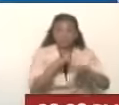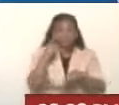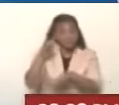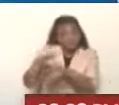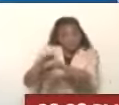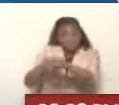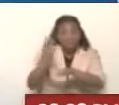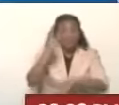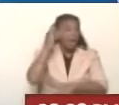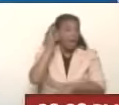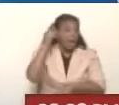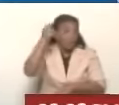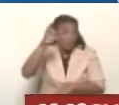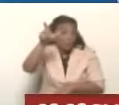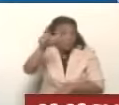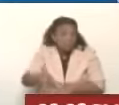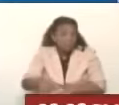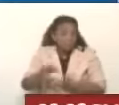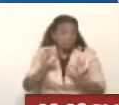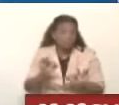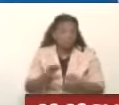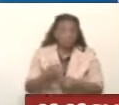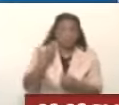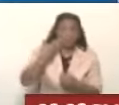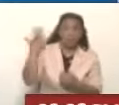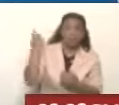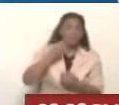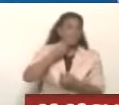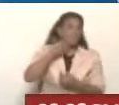Winston. Puro artista, pues.